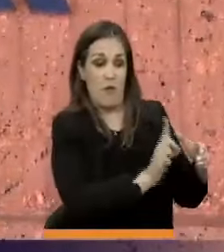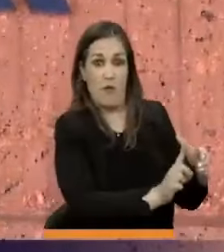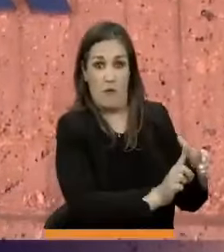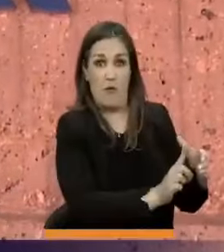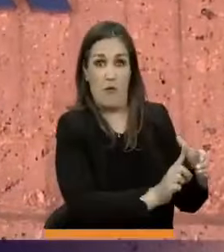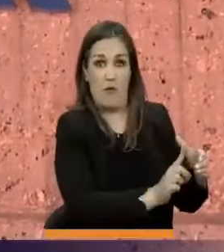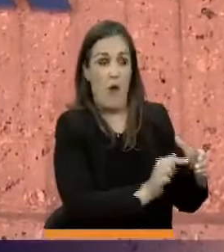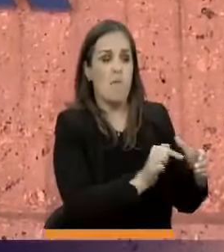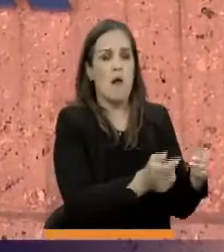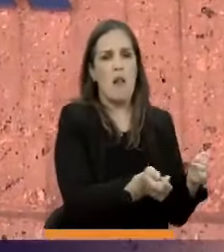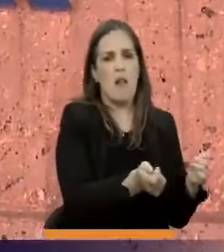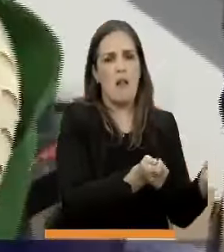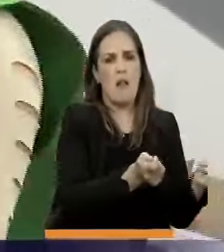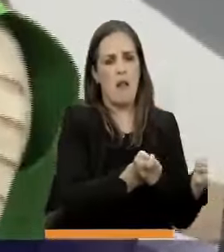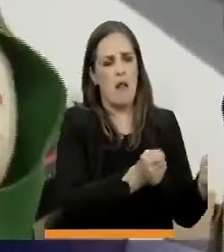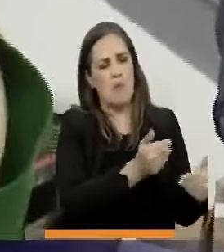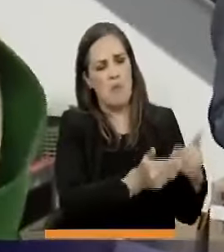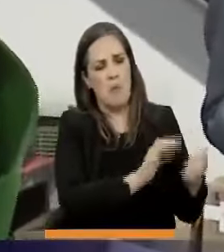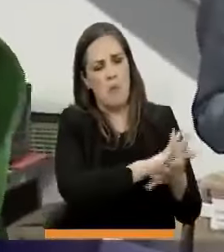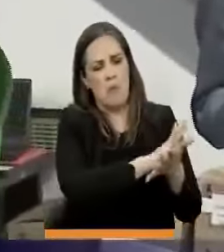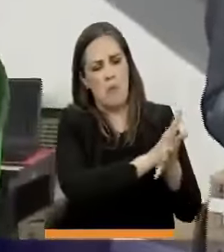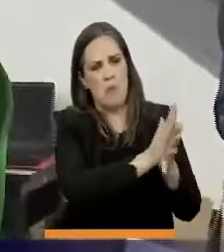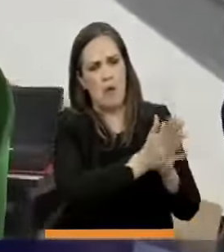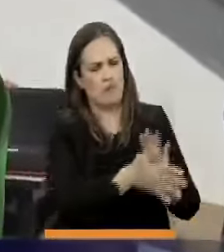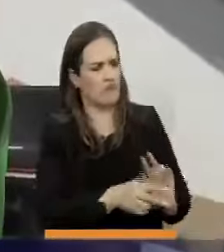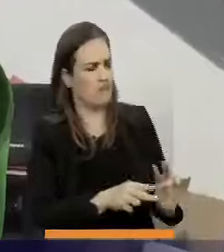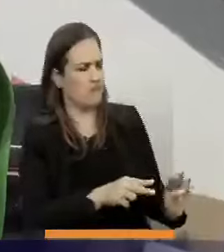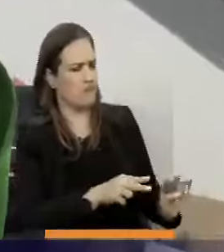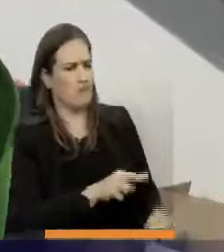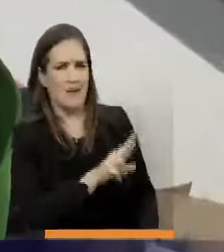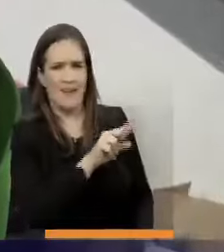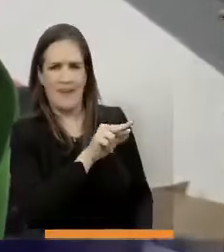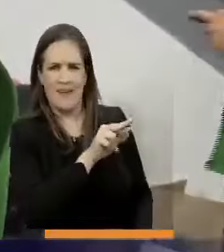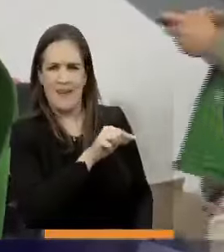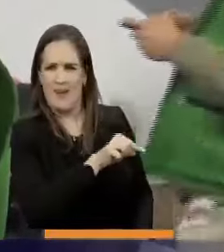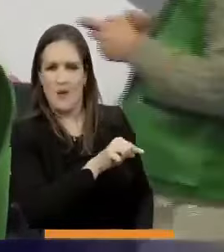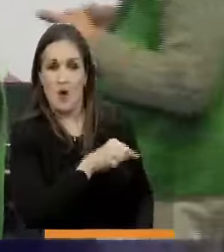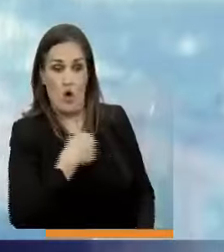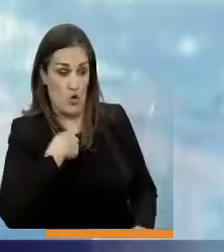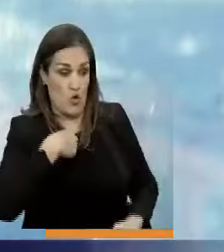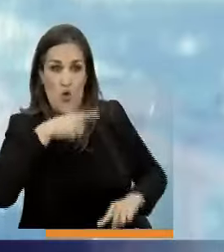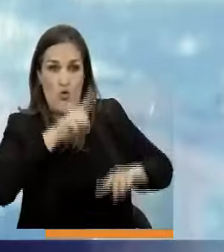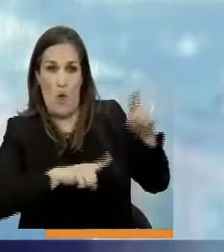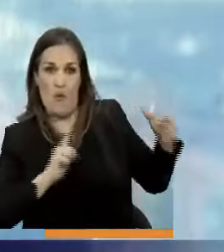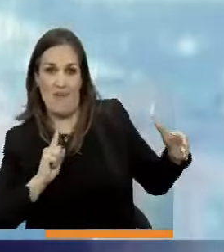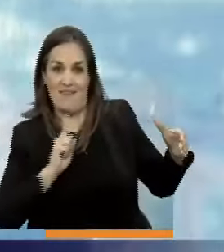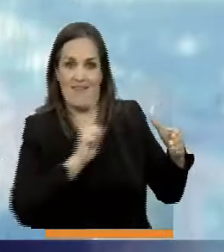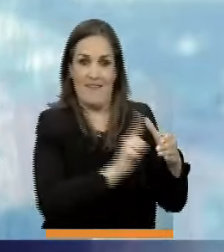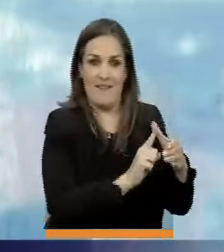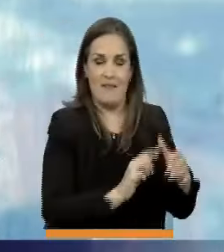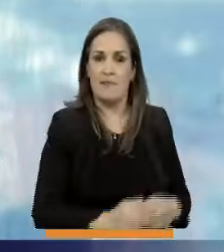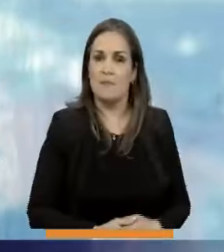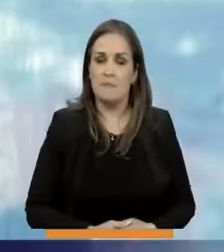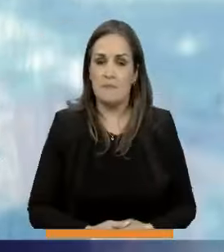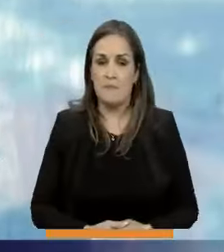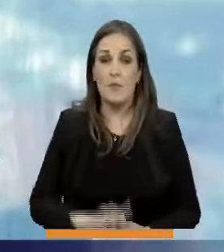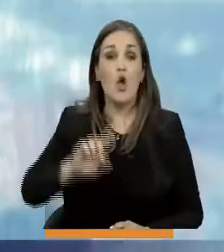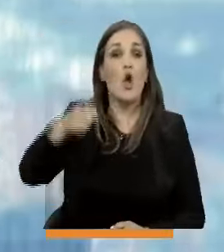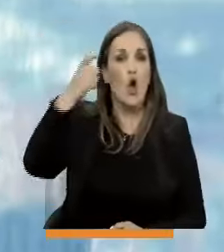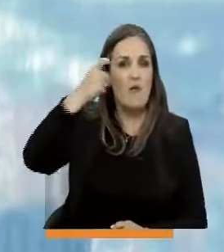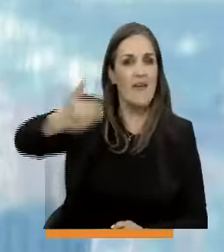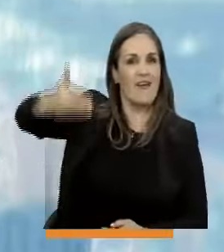firma en el proceso de intervención, lo que según Leal lo inhabilitaba para ser parte del proceso. Esta superintendencia en gobiernos